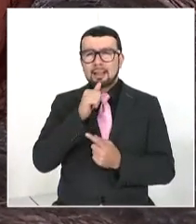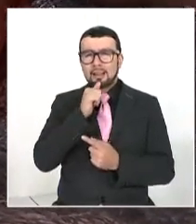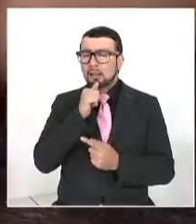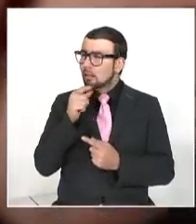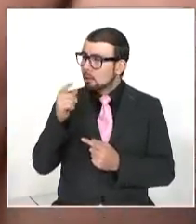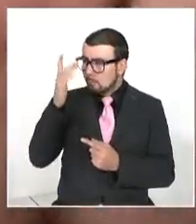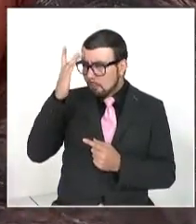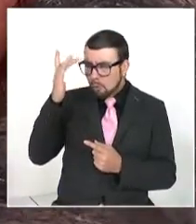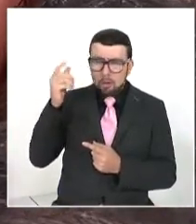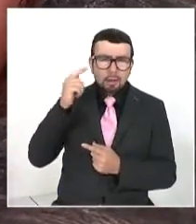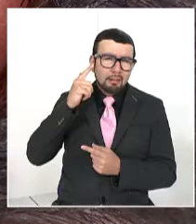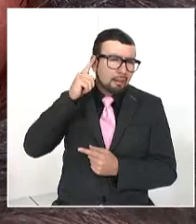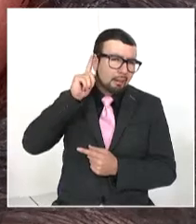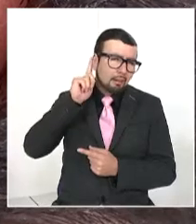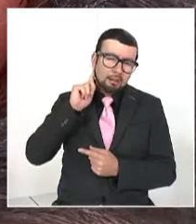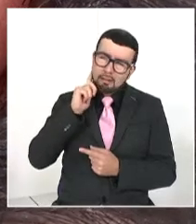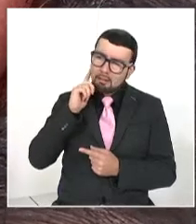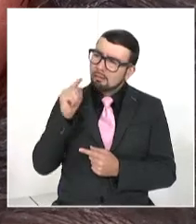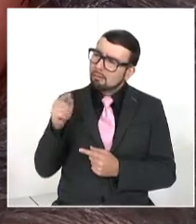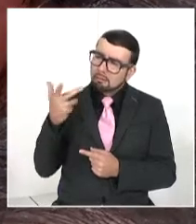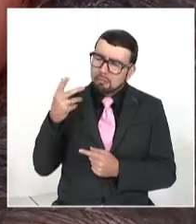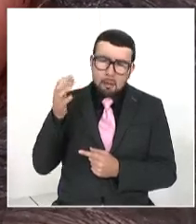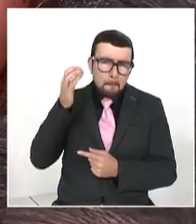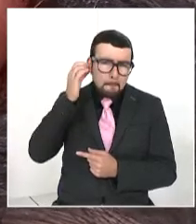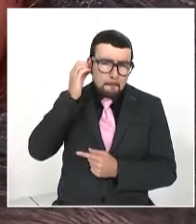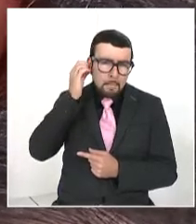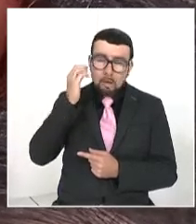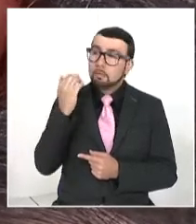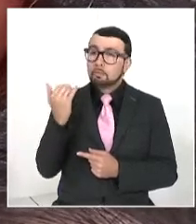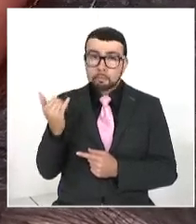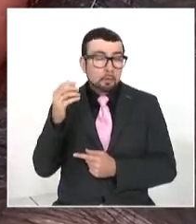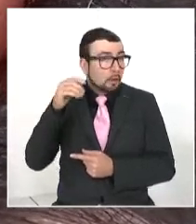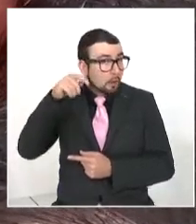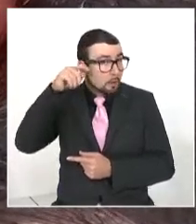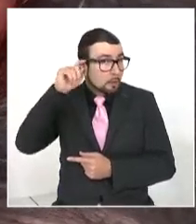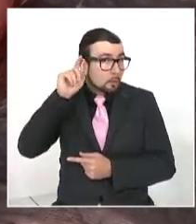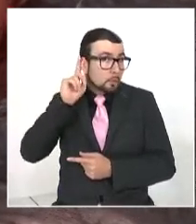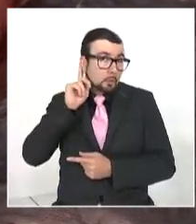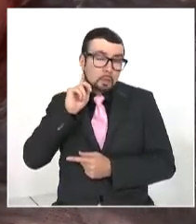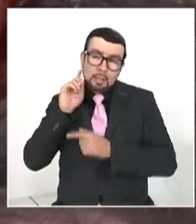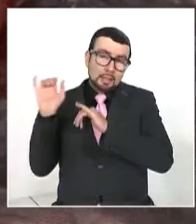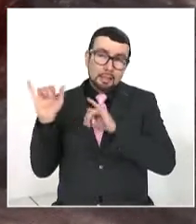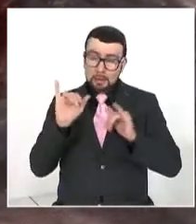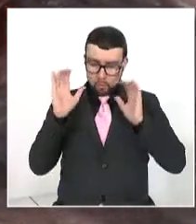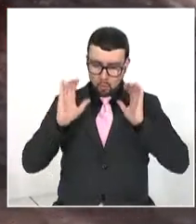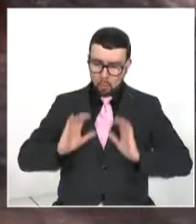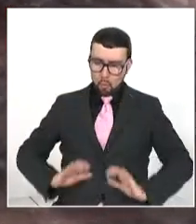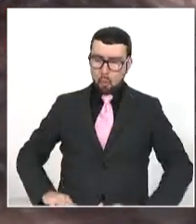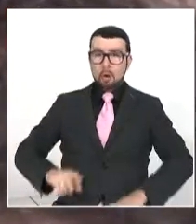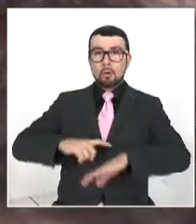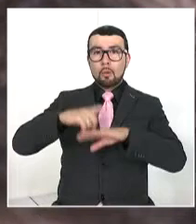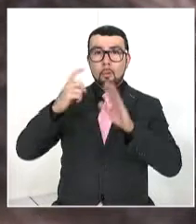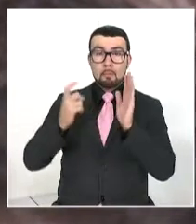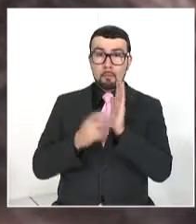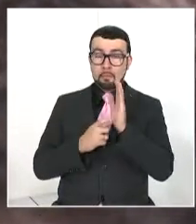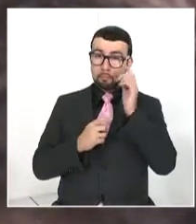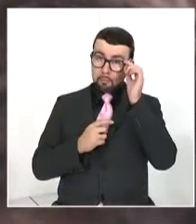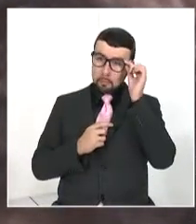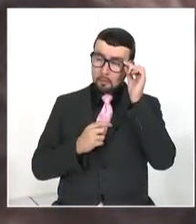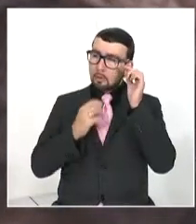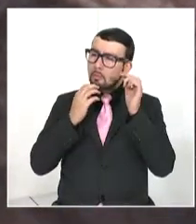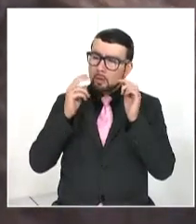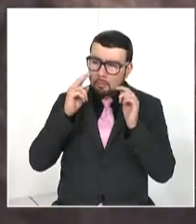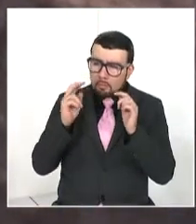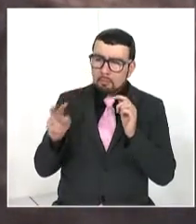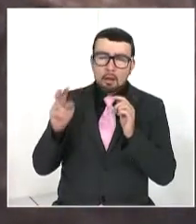¿Por qué en la oreja? Porque es la representación, en la oreja tenemos la representación de todo el cuerpo. Si nos damos cuenta, es como si fuera un